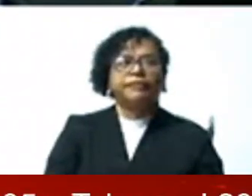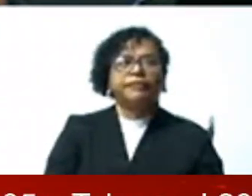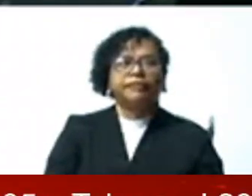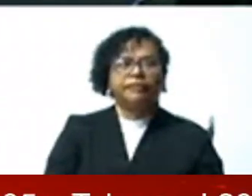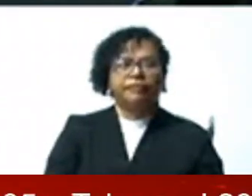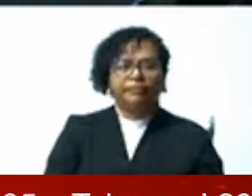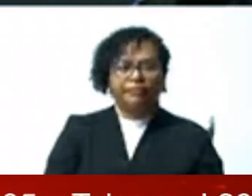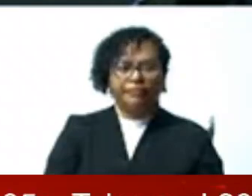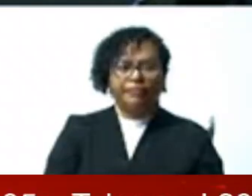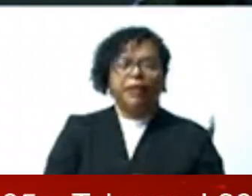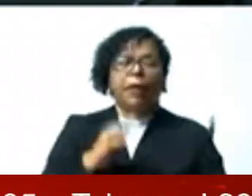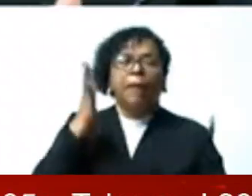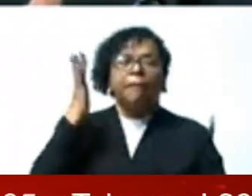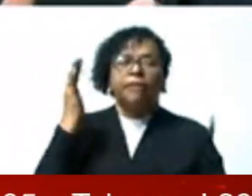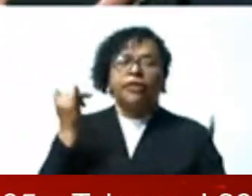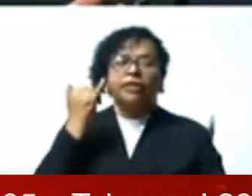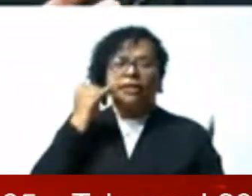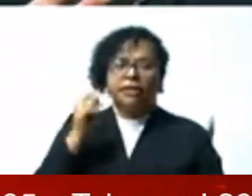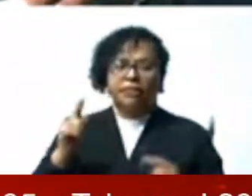aliados.